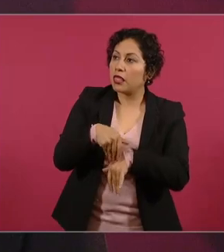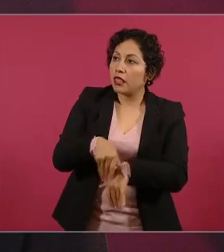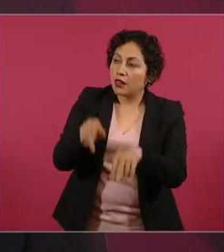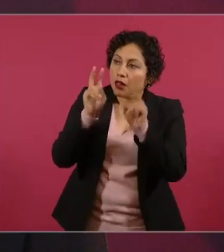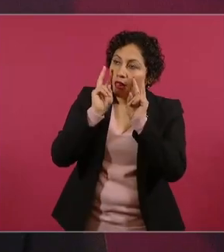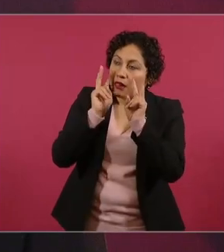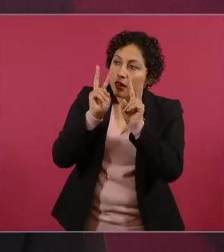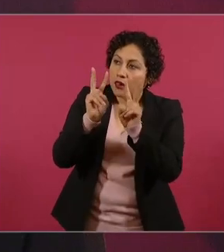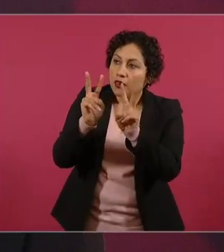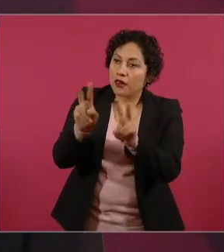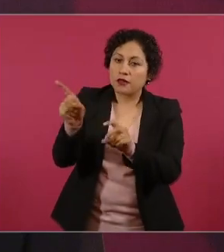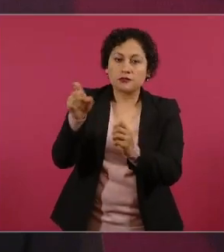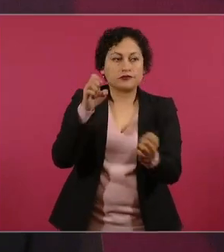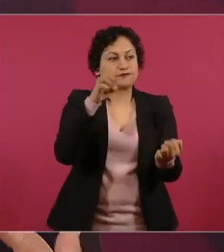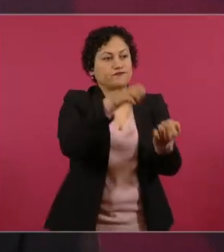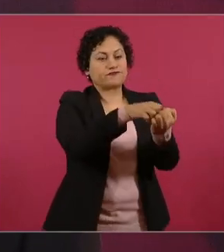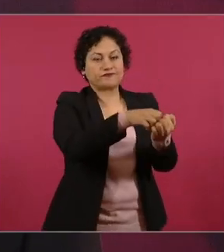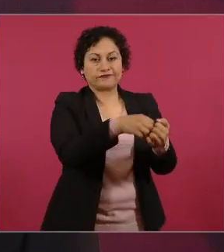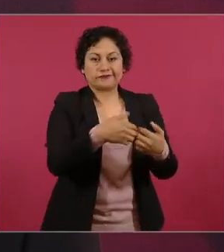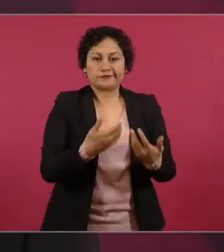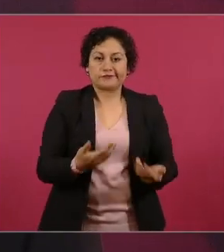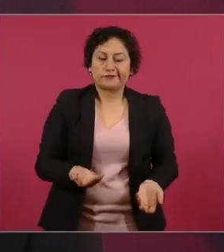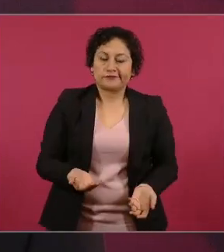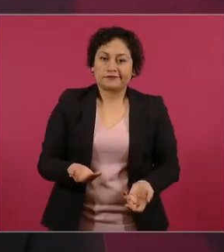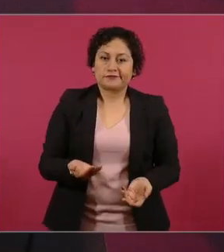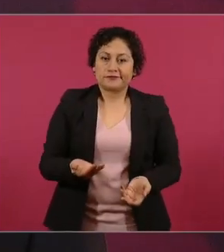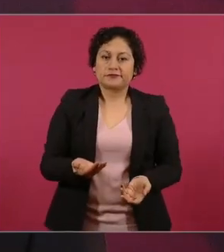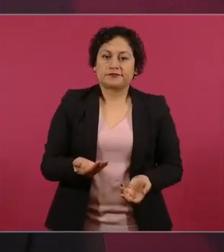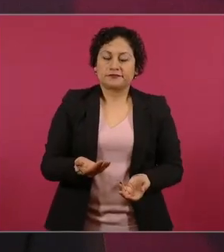con Frida Sofía. Una cosa